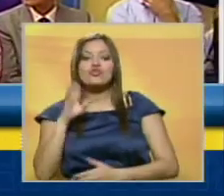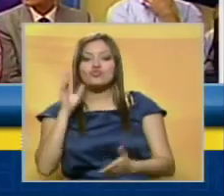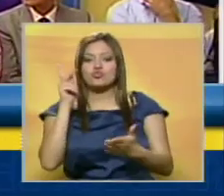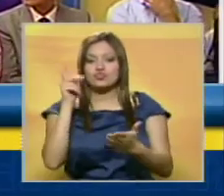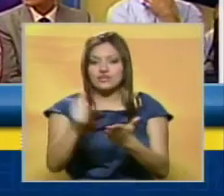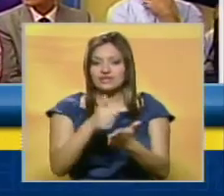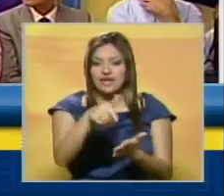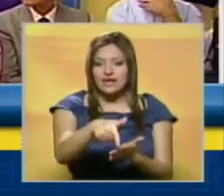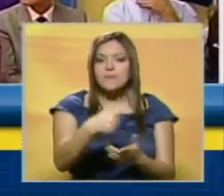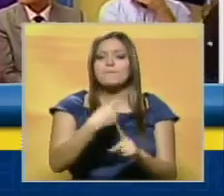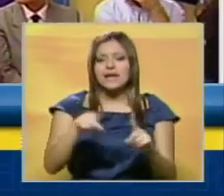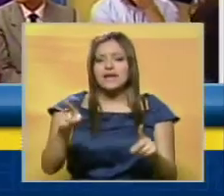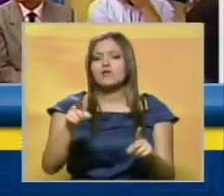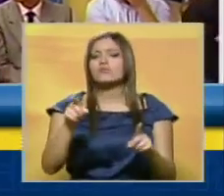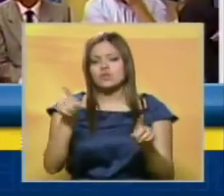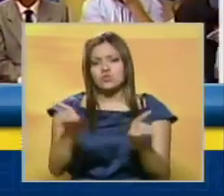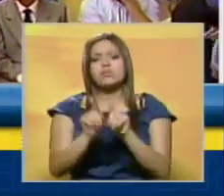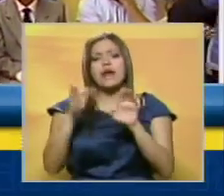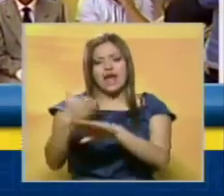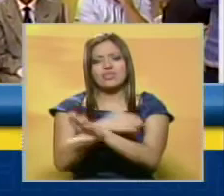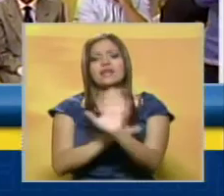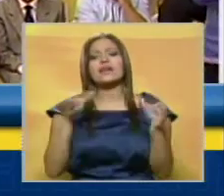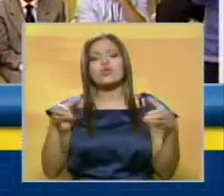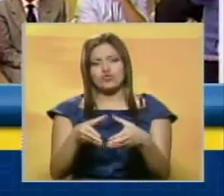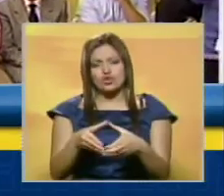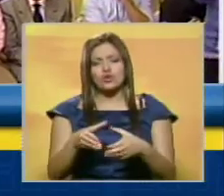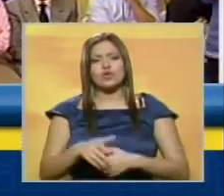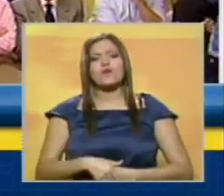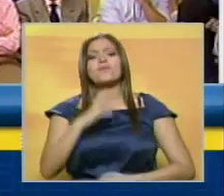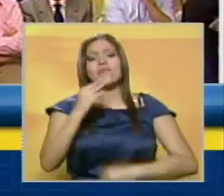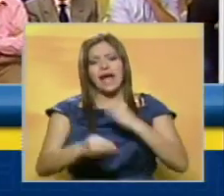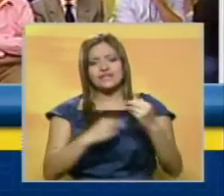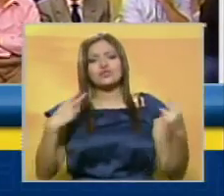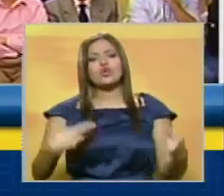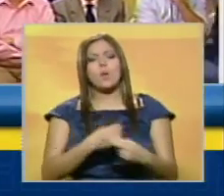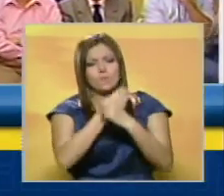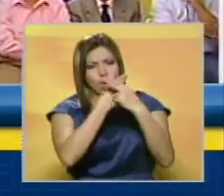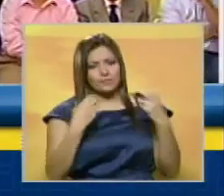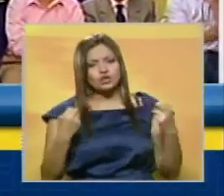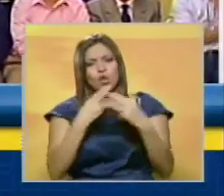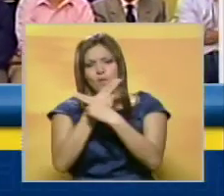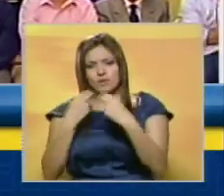pero asegura que han habido reuniones donde se han realizado los compromisos de